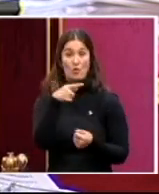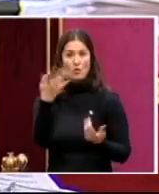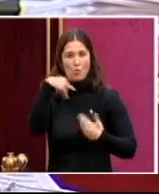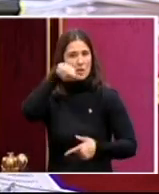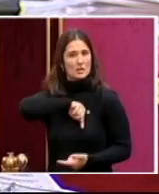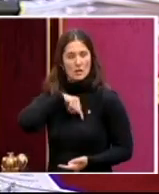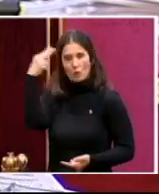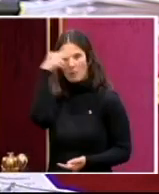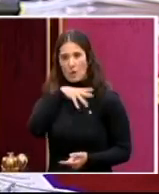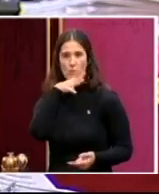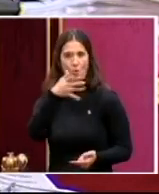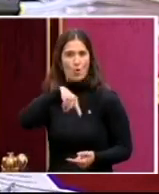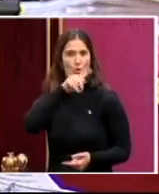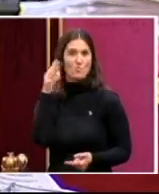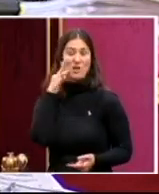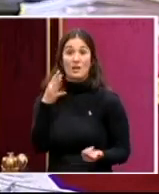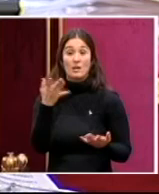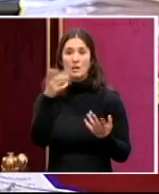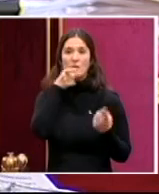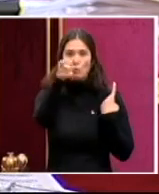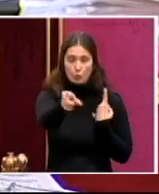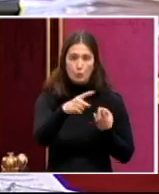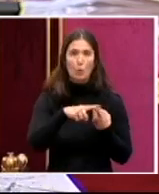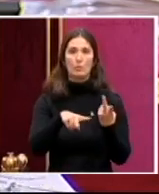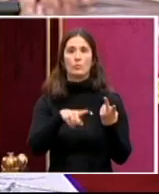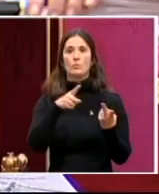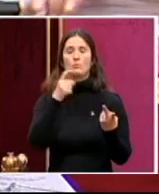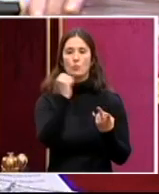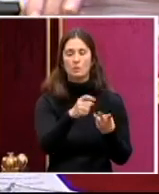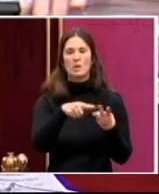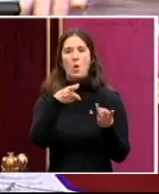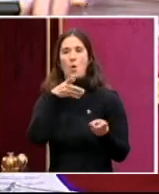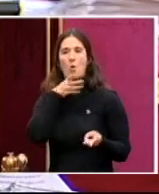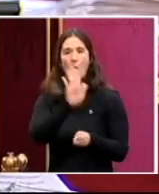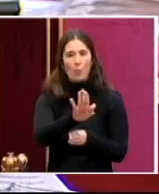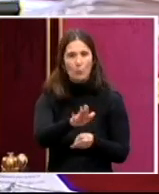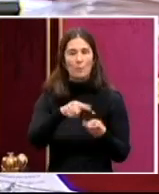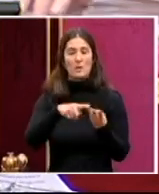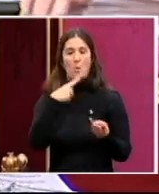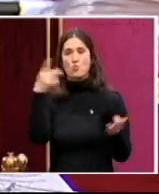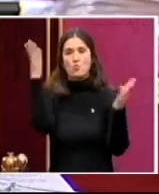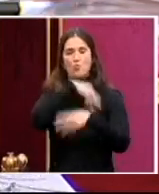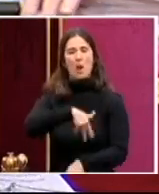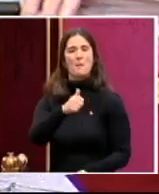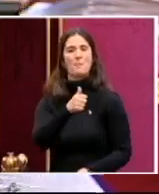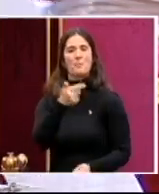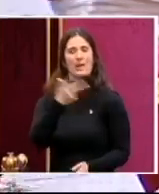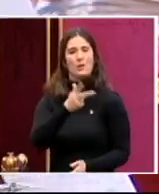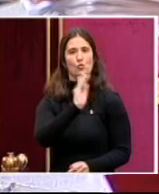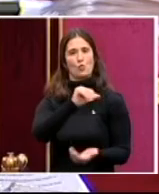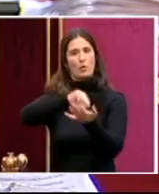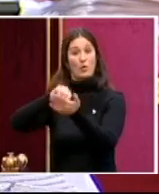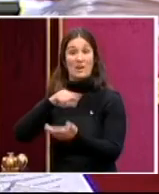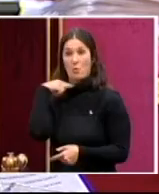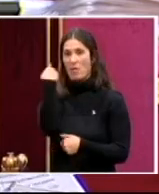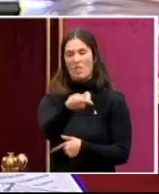sienten ningún respeto por las mujeres, a quienes insultan, mutilan, humillan, privan de los derechos de ciudadanía a las mujeres, a quienes